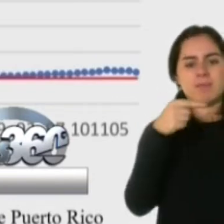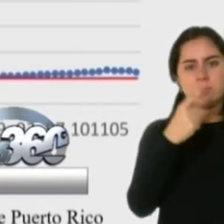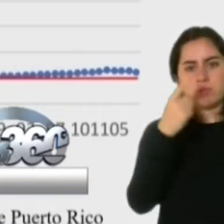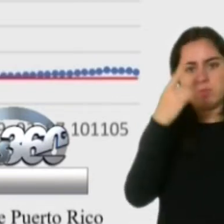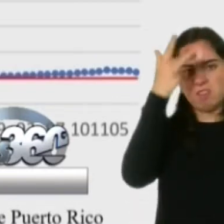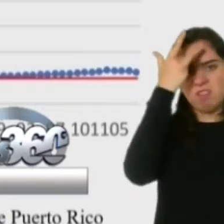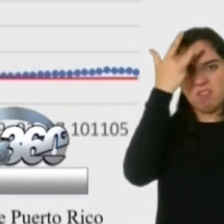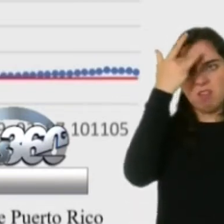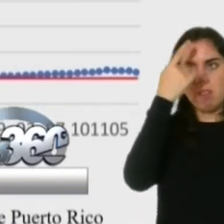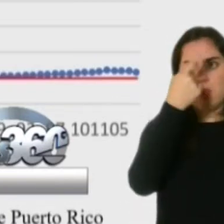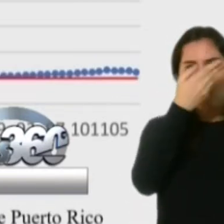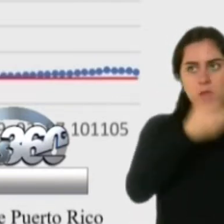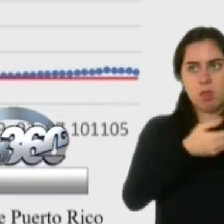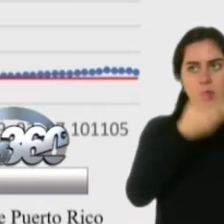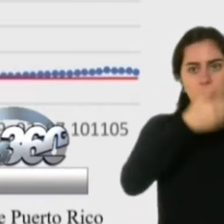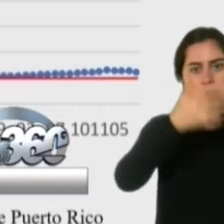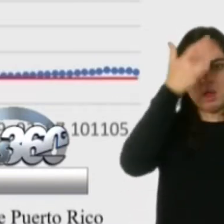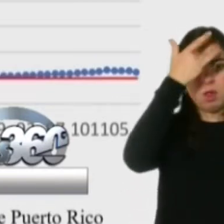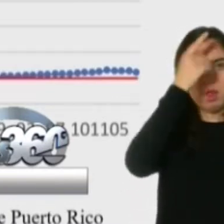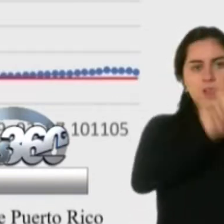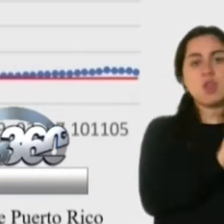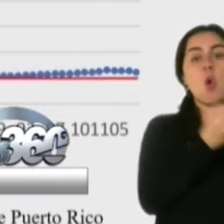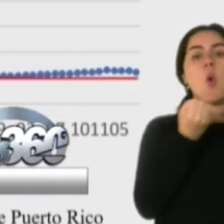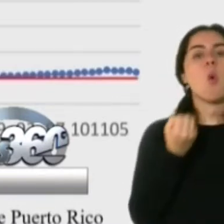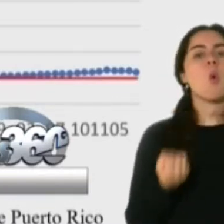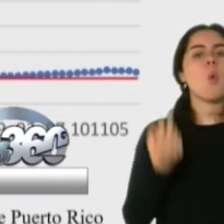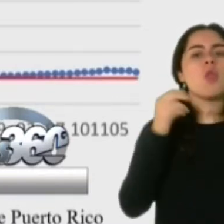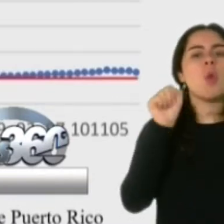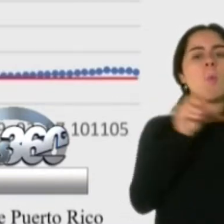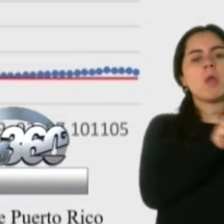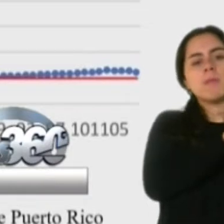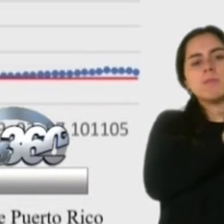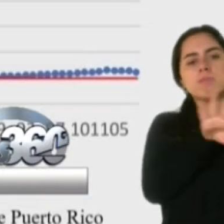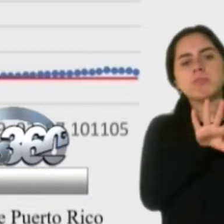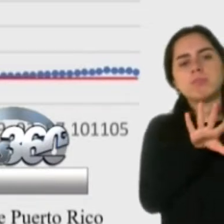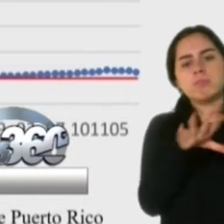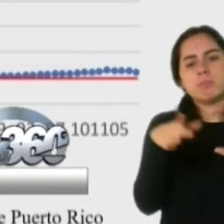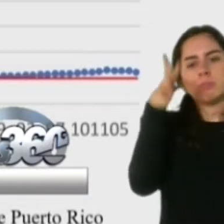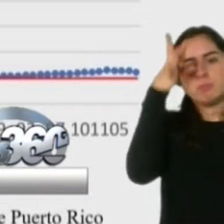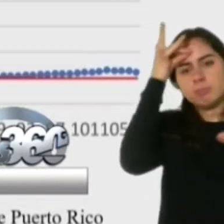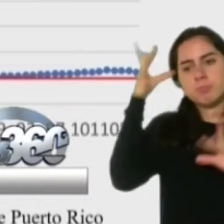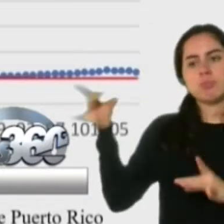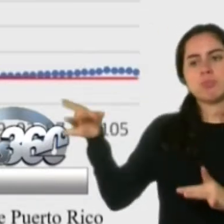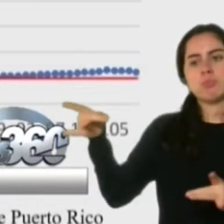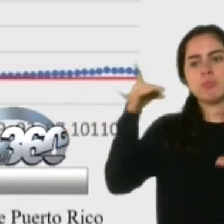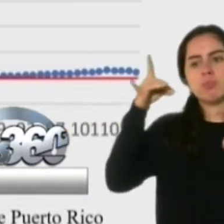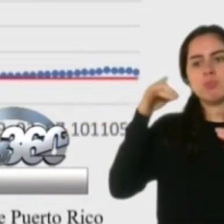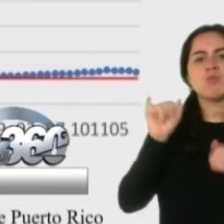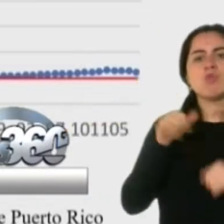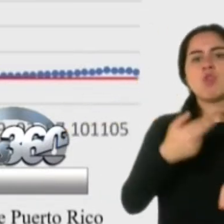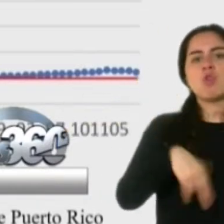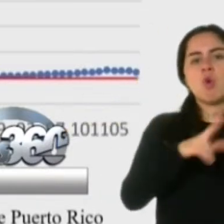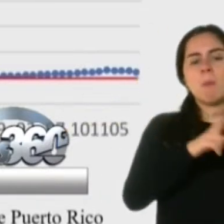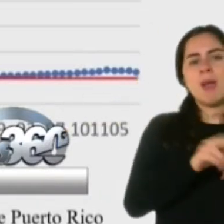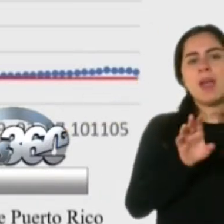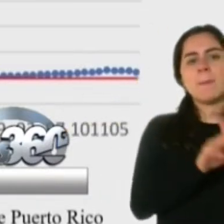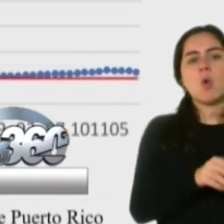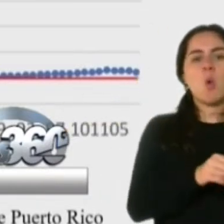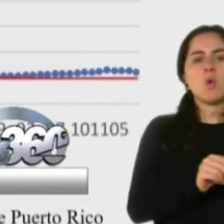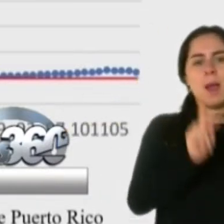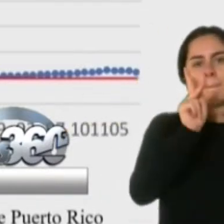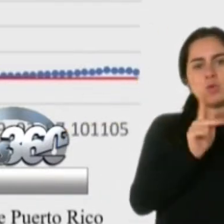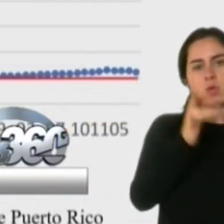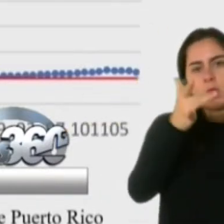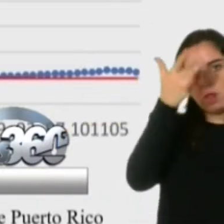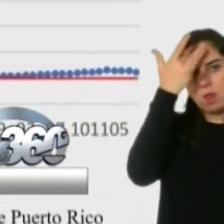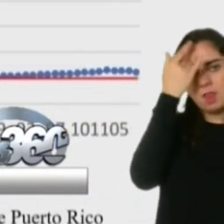puede infectar. Pues una persona puede infectar a 3, 2, 1, etcétera. Al principio de epidemia son normales, son crecimientos exponenciales, y entonces